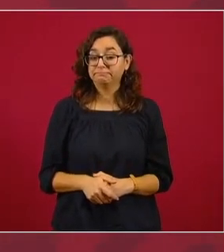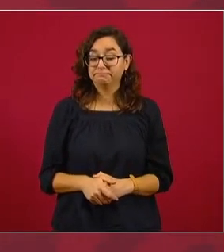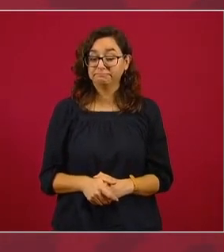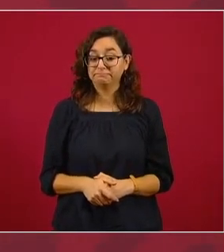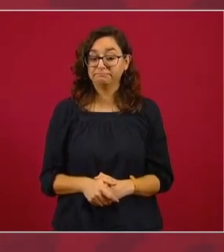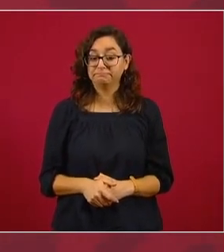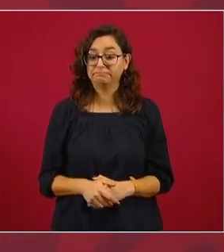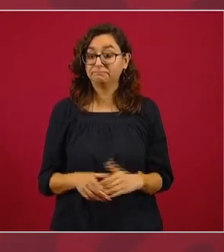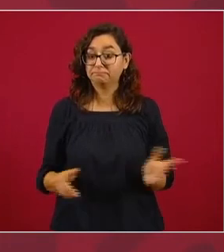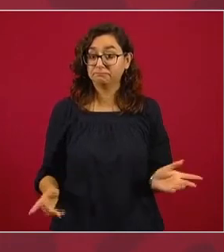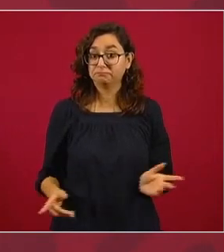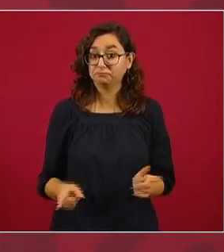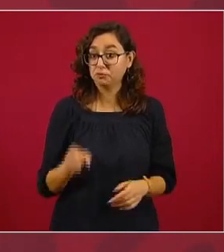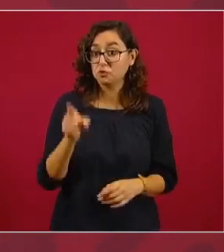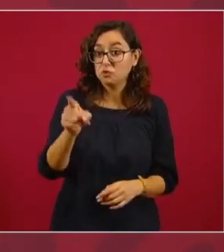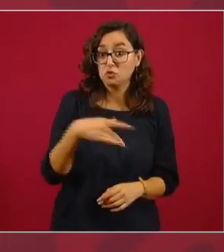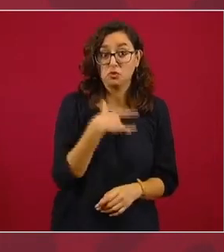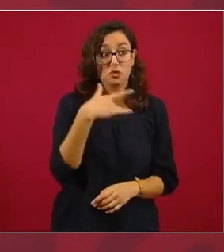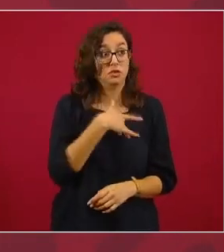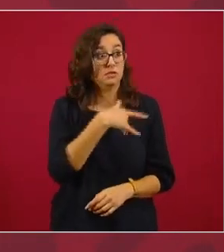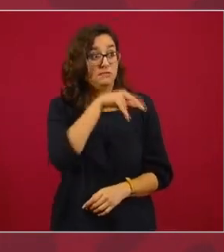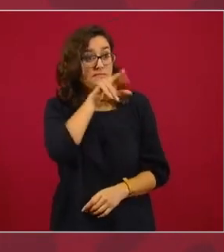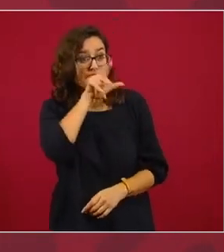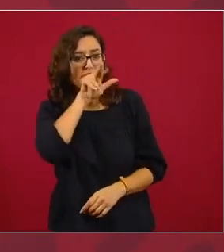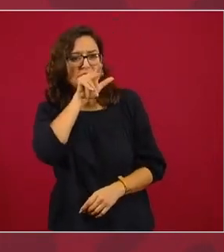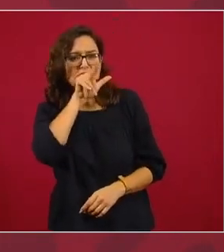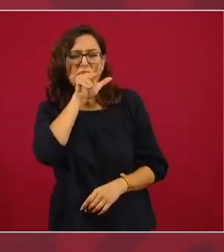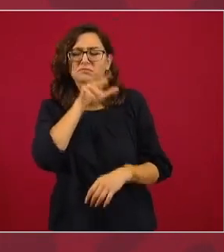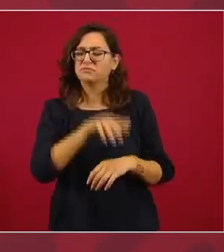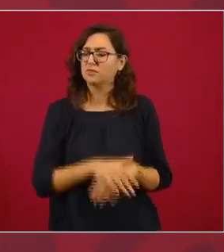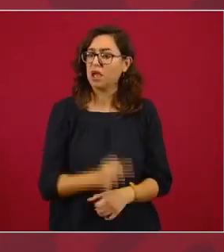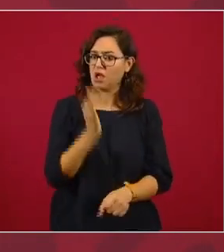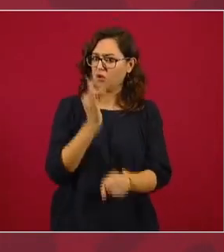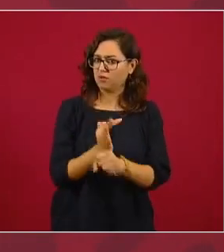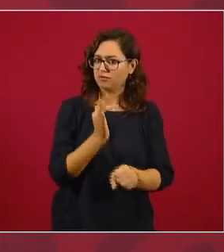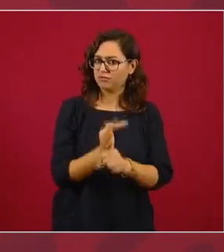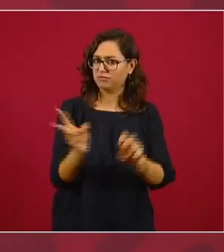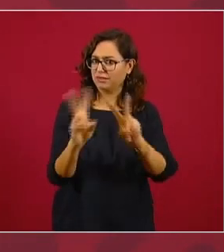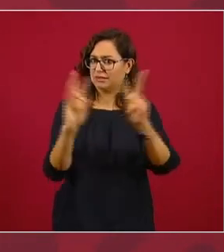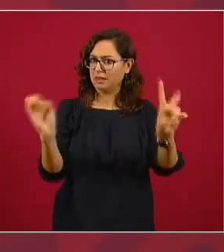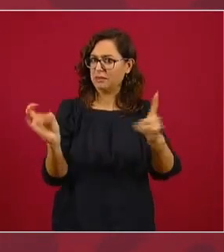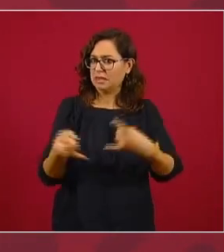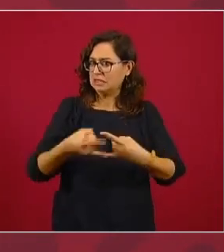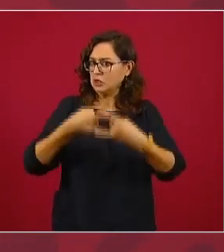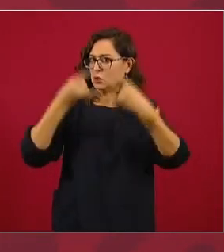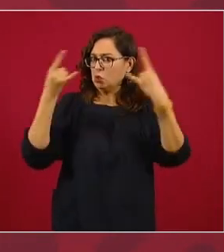es motivo de preocupación, para mí es